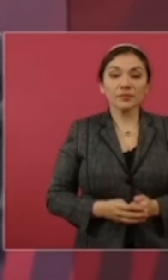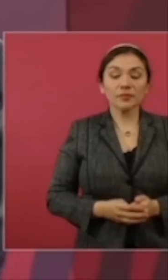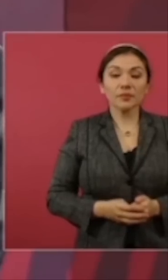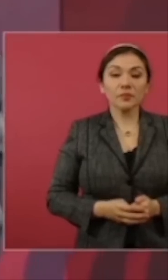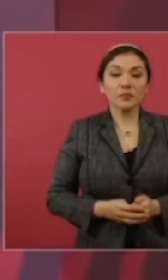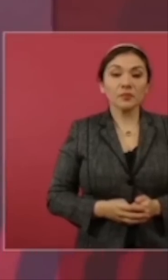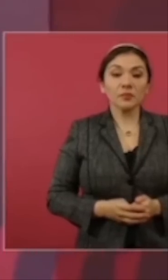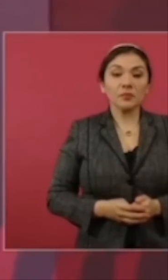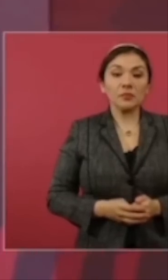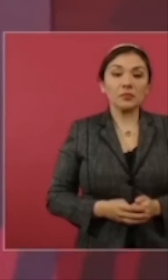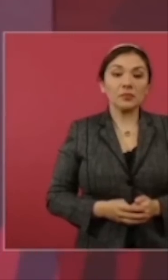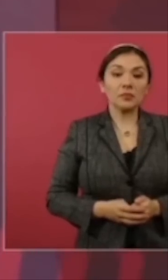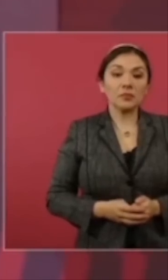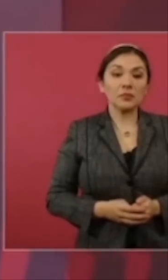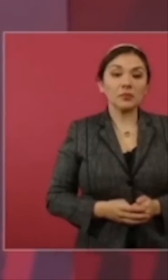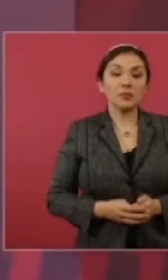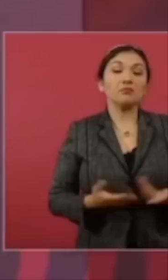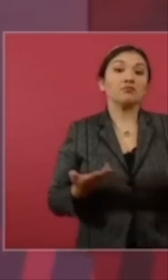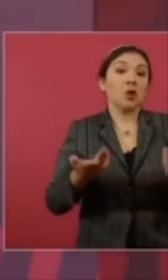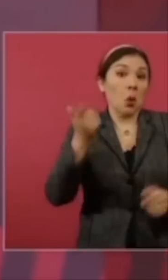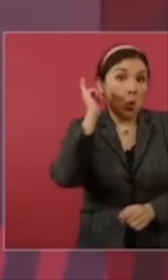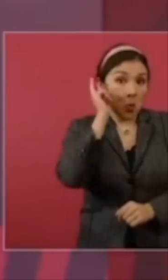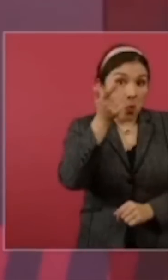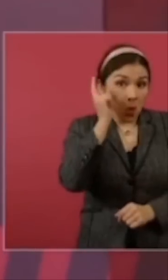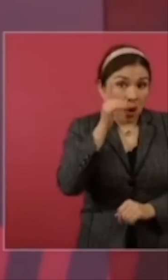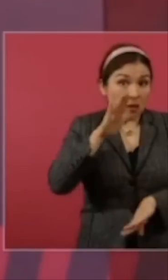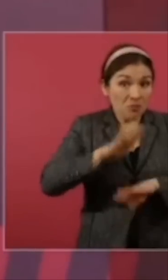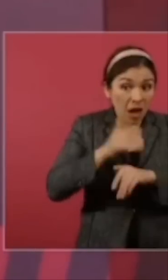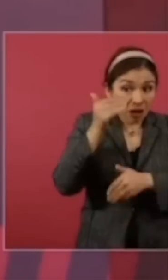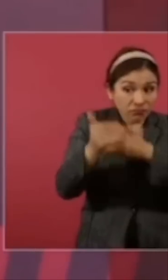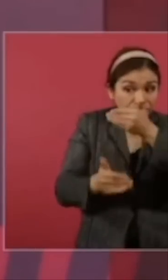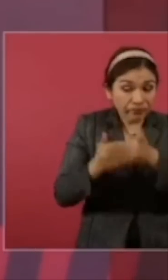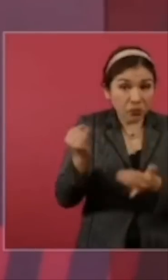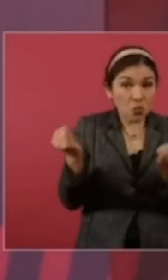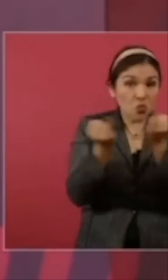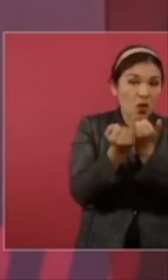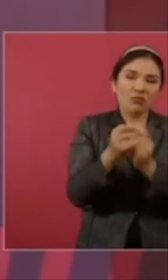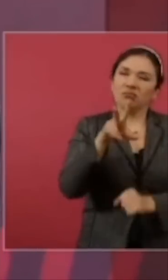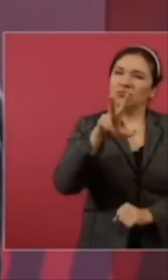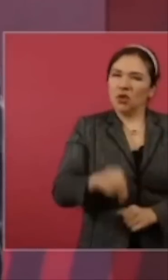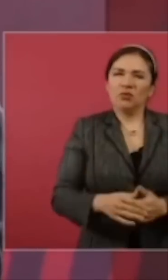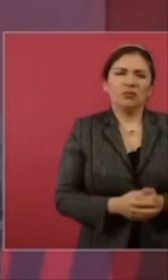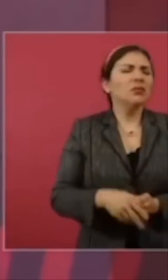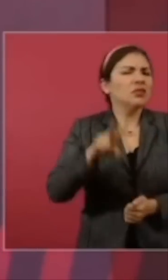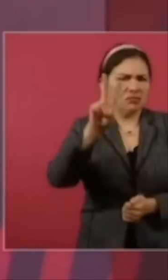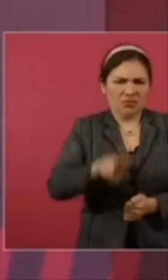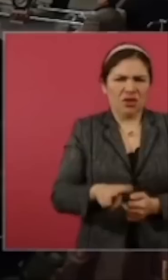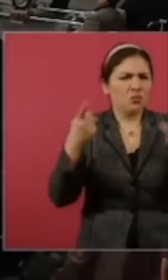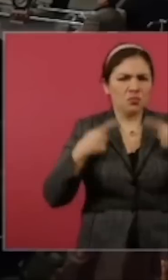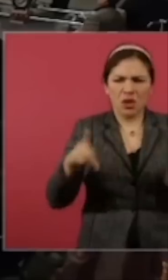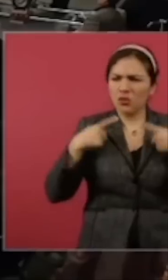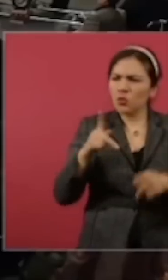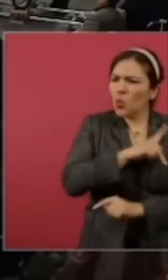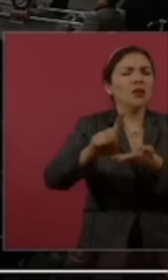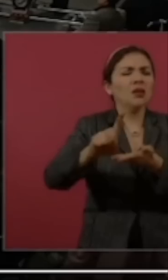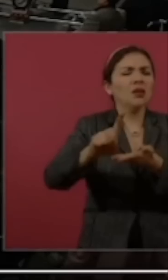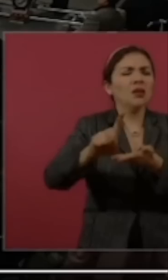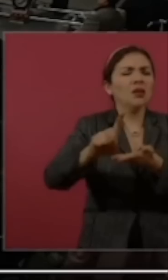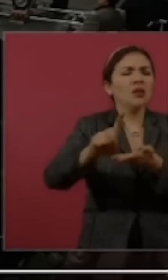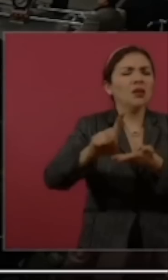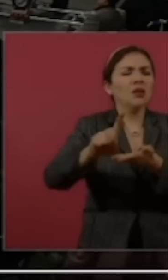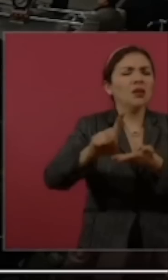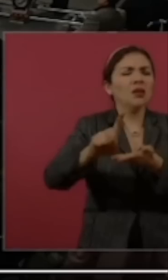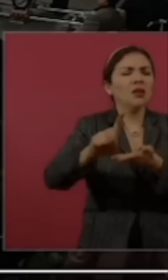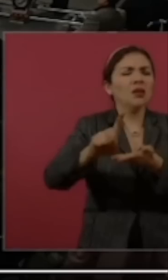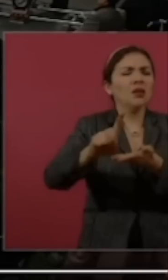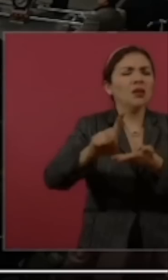Ojalá y no pasen estas cosas. Todo mundo tiene derecho a manifestarse. Pues